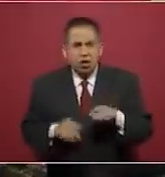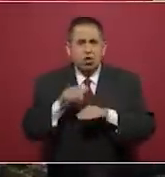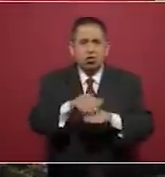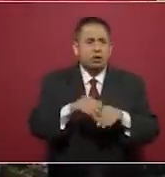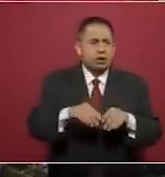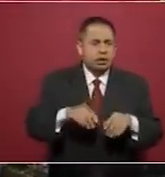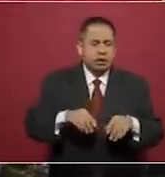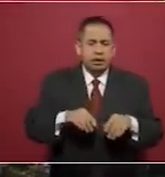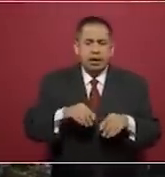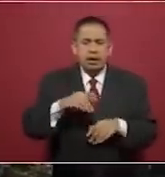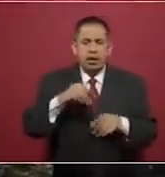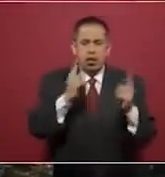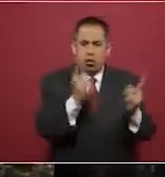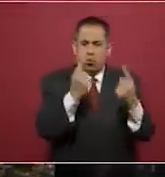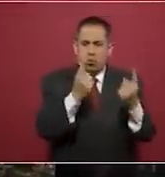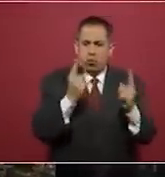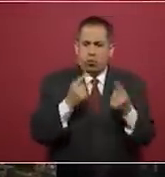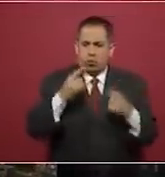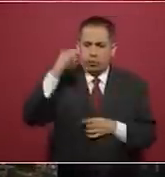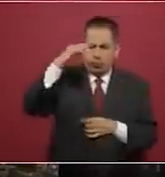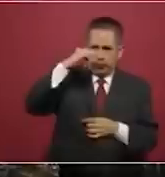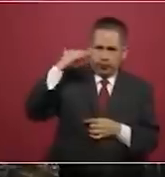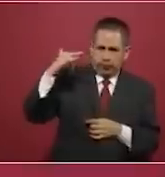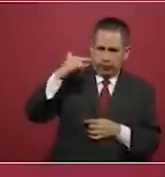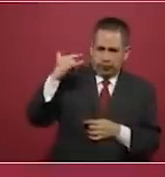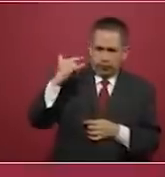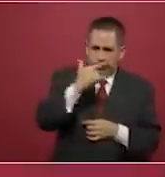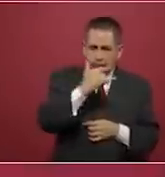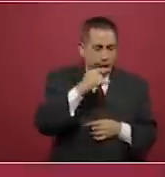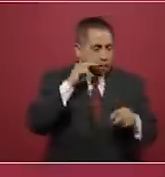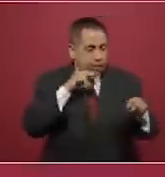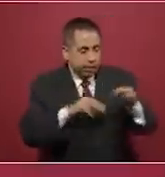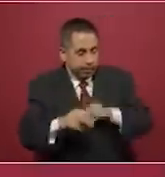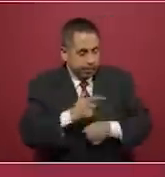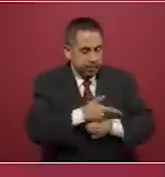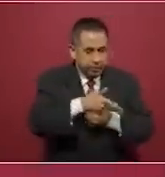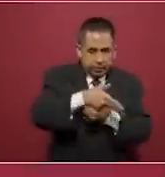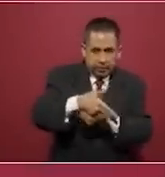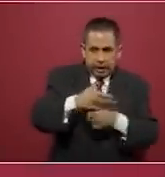drones sí miren la vida también